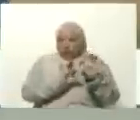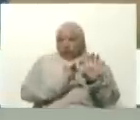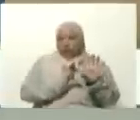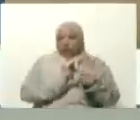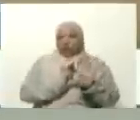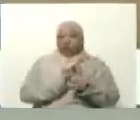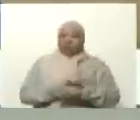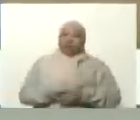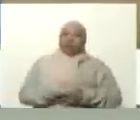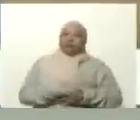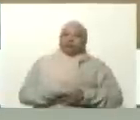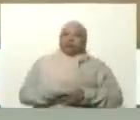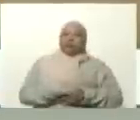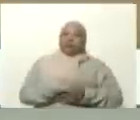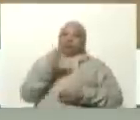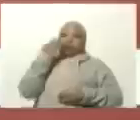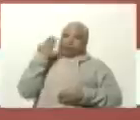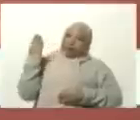poner.